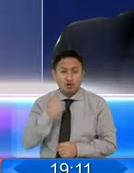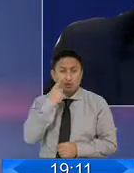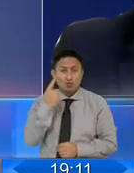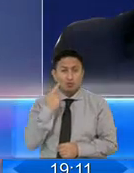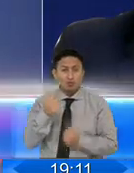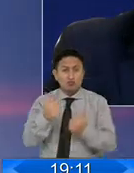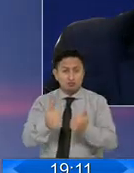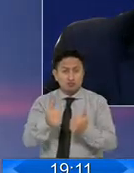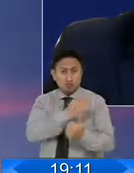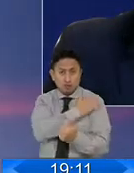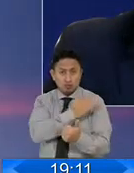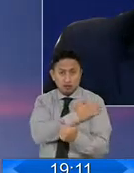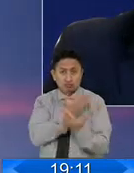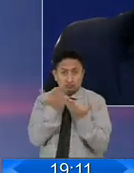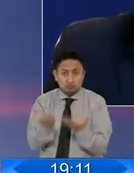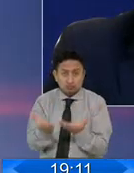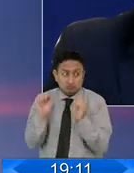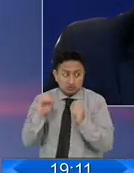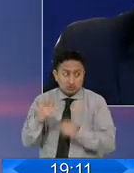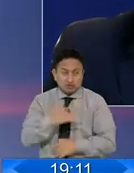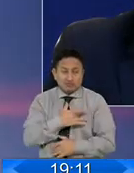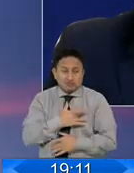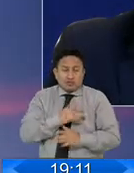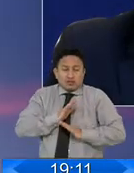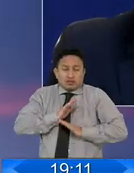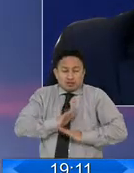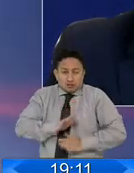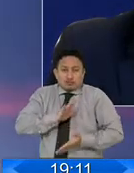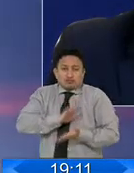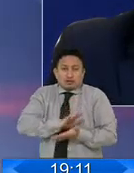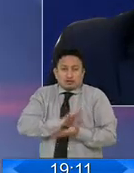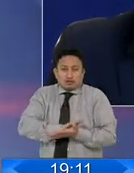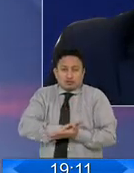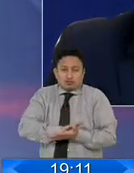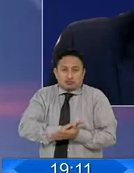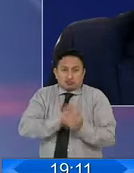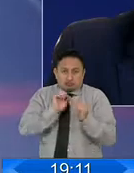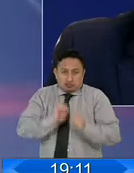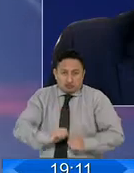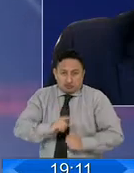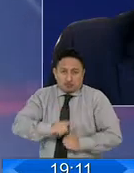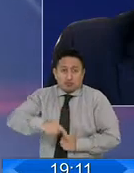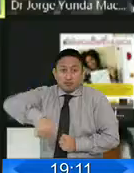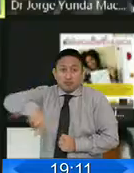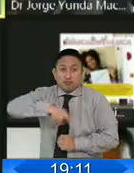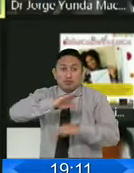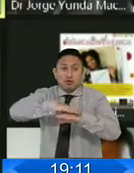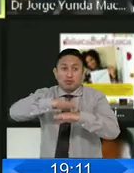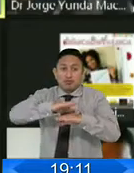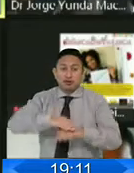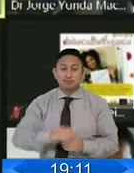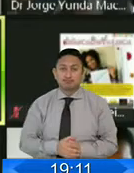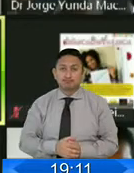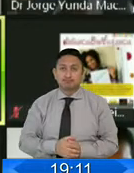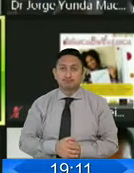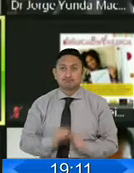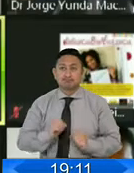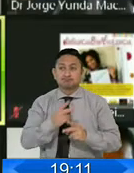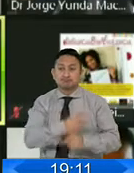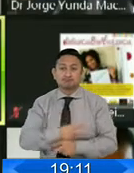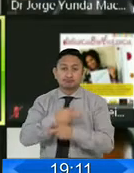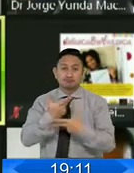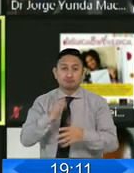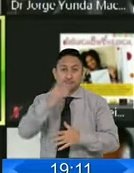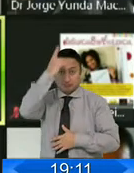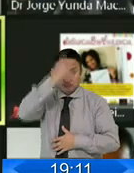sensibles, fiables, y eso nos deja la tranquilidad a las autoridades y comunicar a la ciudadanía. Mientras que el Consejo aprobó una